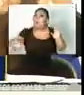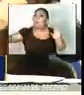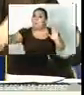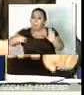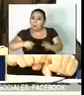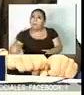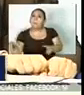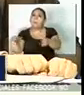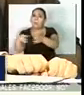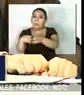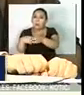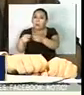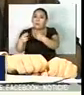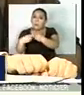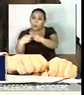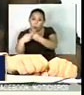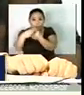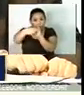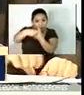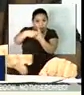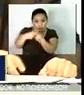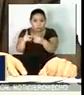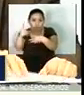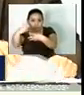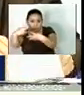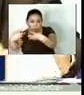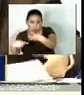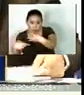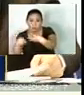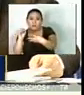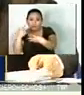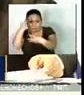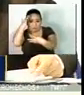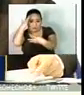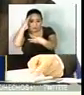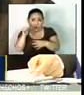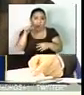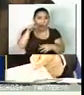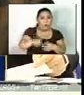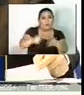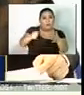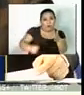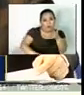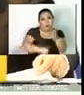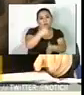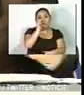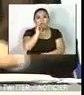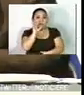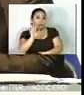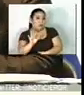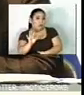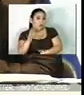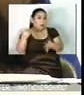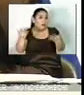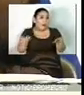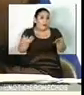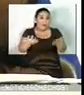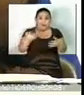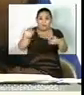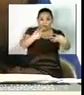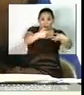trasladan a un decreto legislativo. Hoy están diciendo, lastimosamente, que debemos